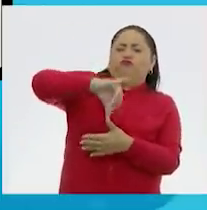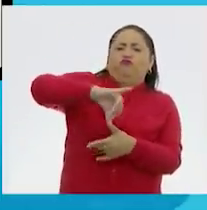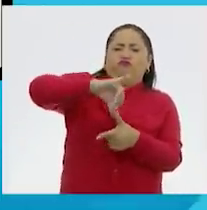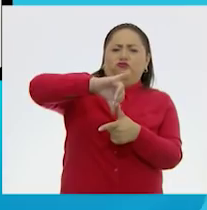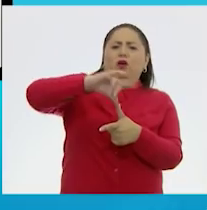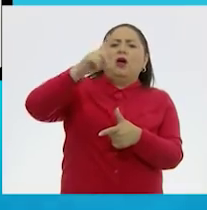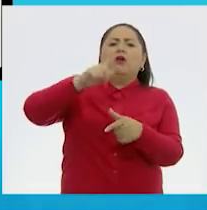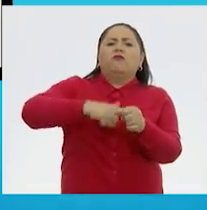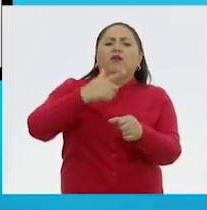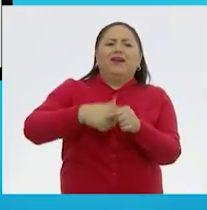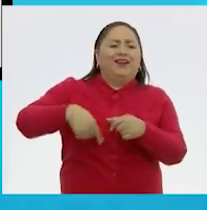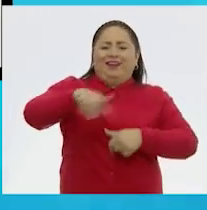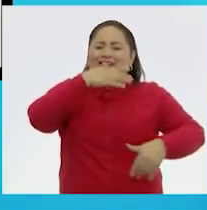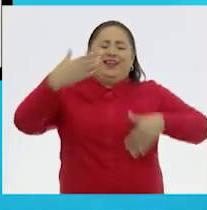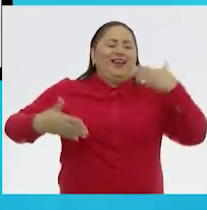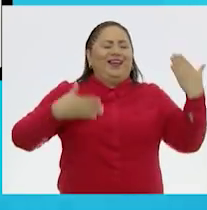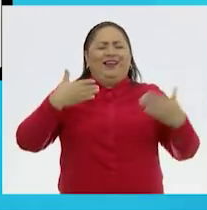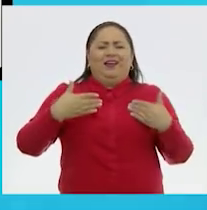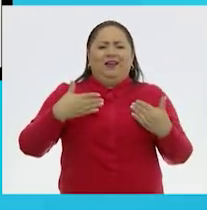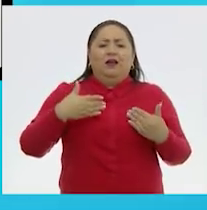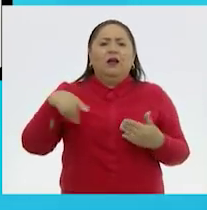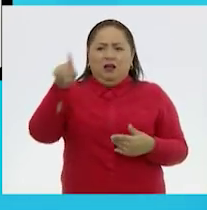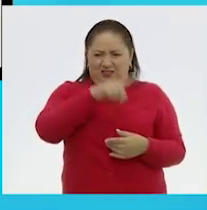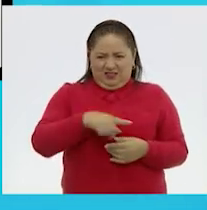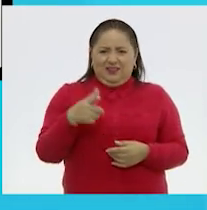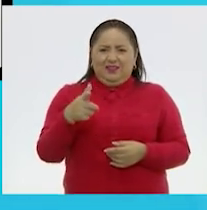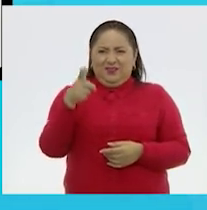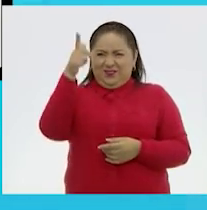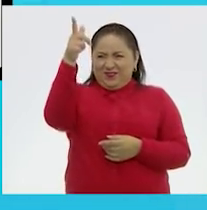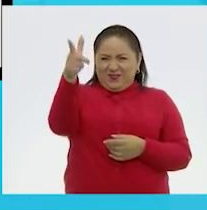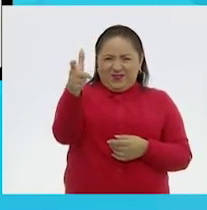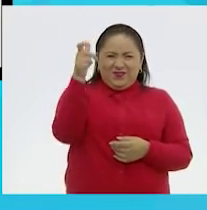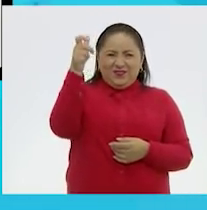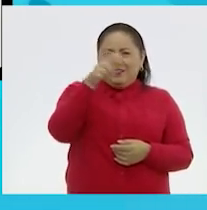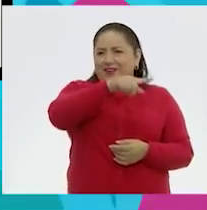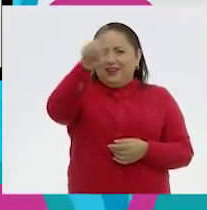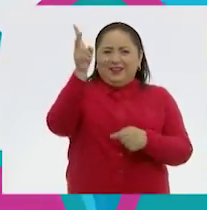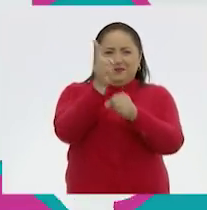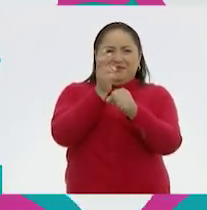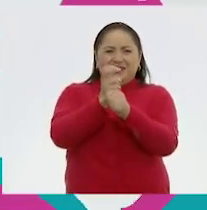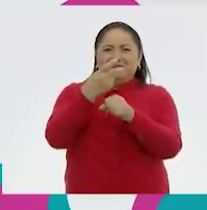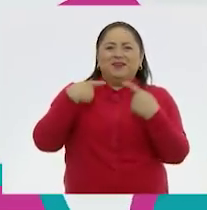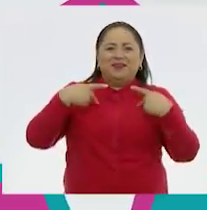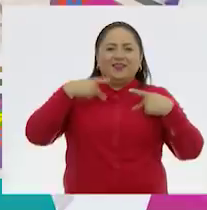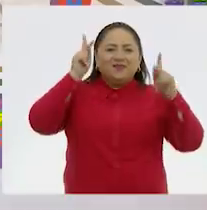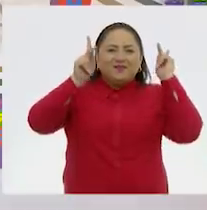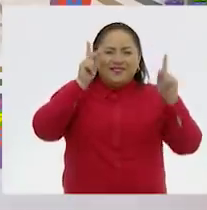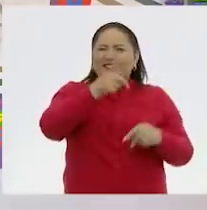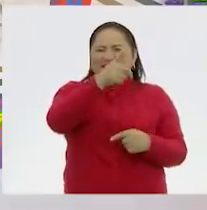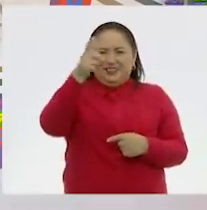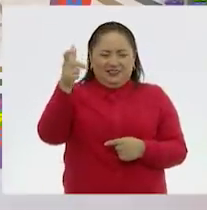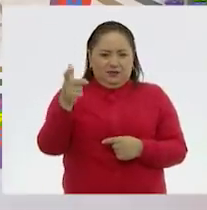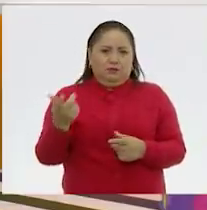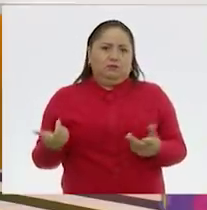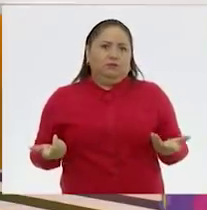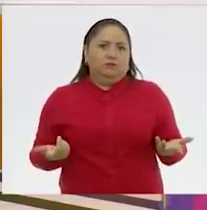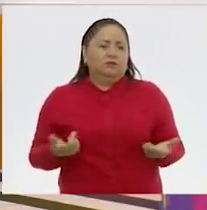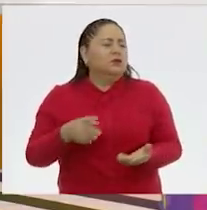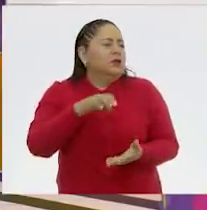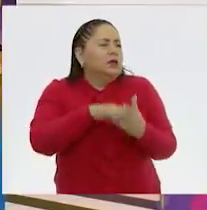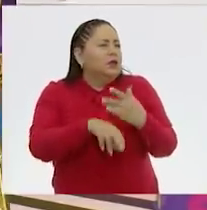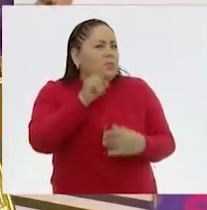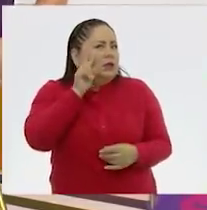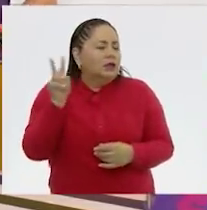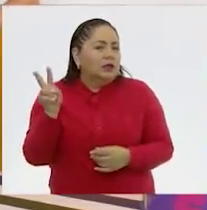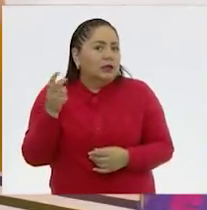Todos nos estábamos divirtiendo y me propusieron a lanzarle un chorro a los invitados. Fíjate bien, el caso